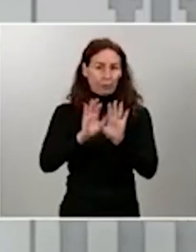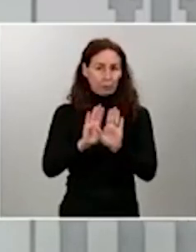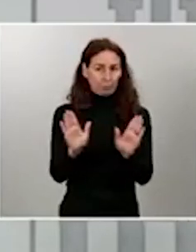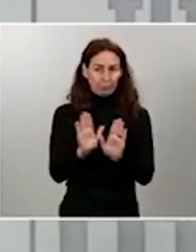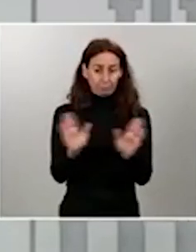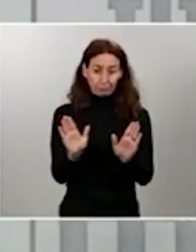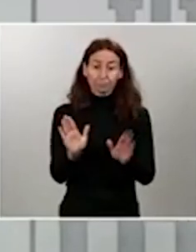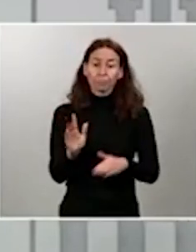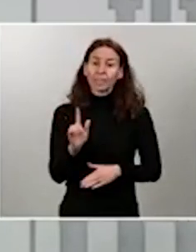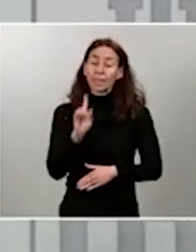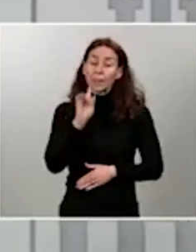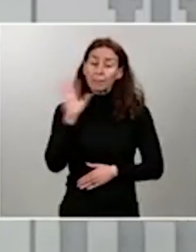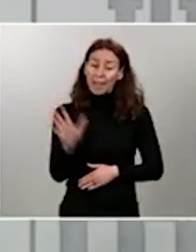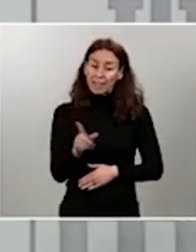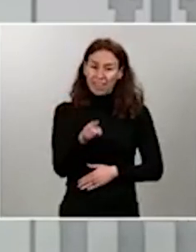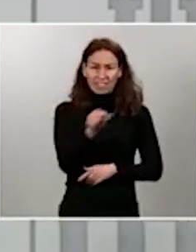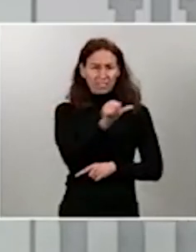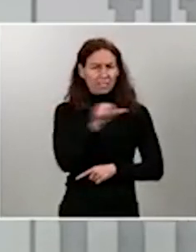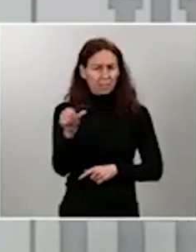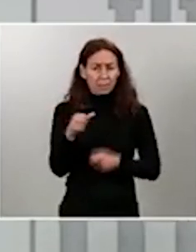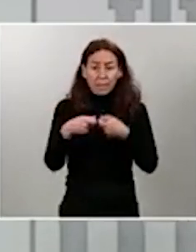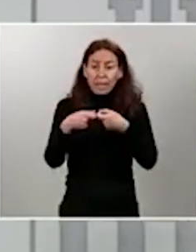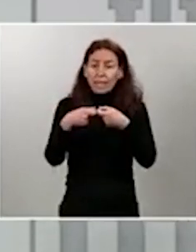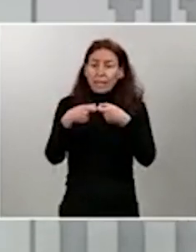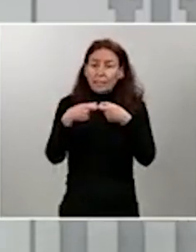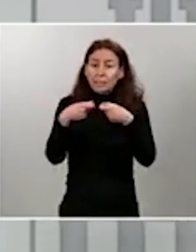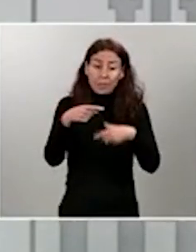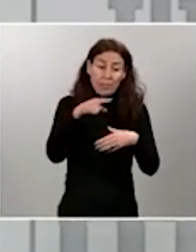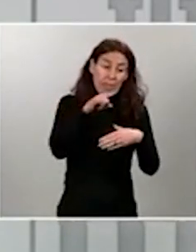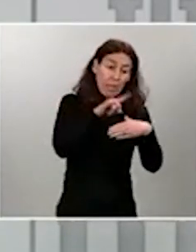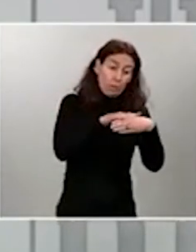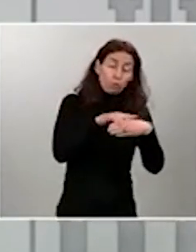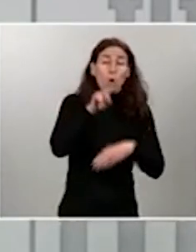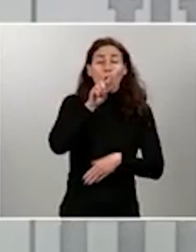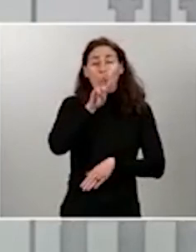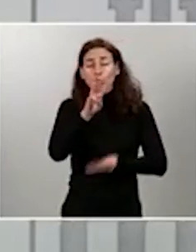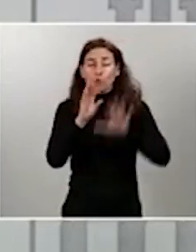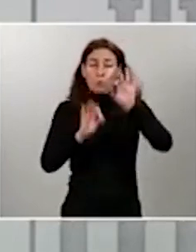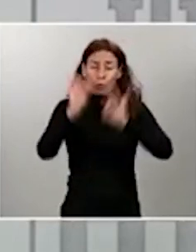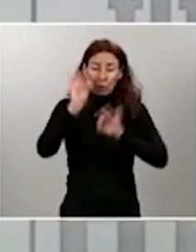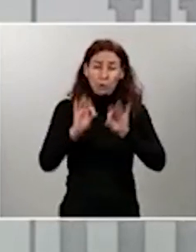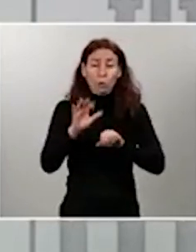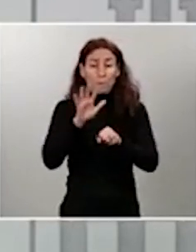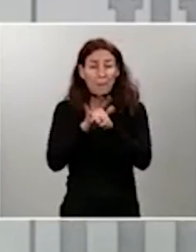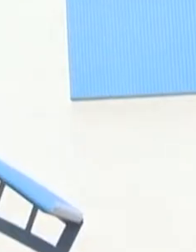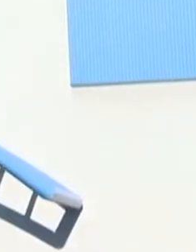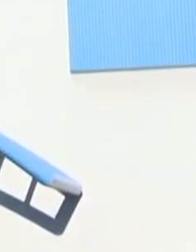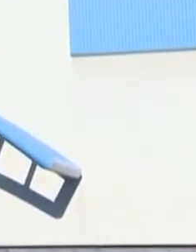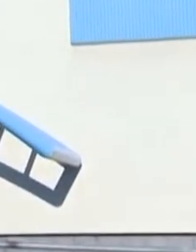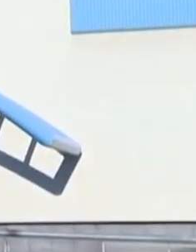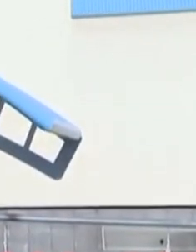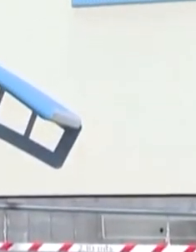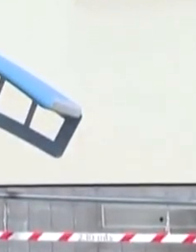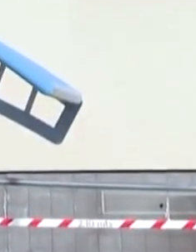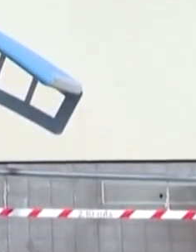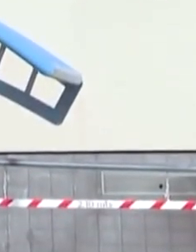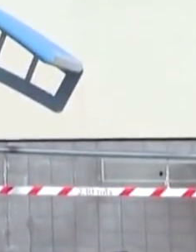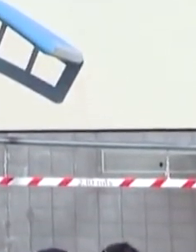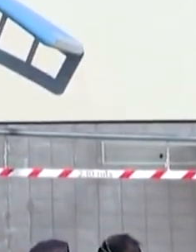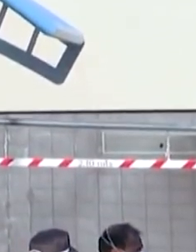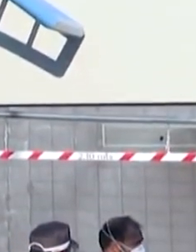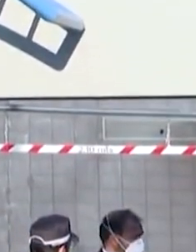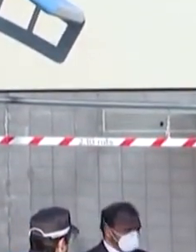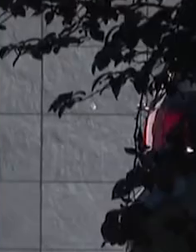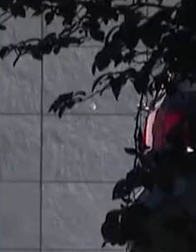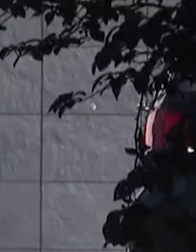El gobierno español notificó que este miércoles se han superado ya los 100.000 casos positivos a las pruebas de coronavirus, pero se espera una disminución en